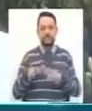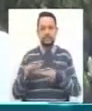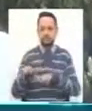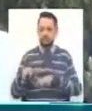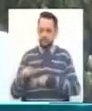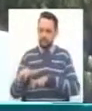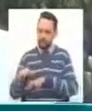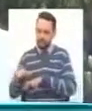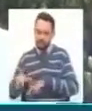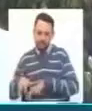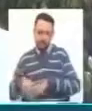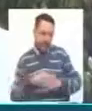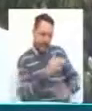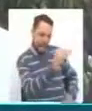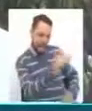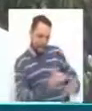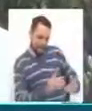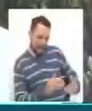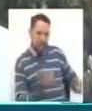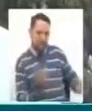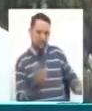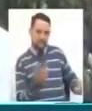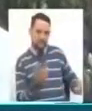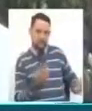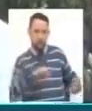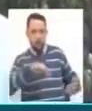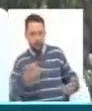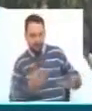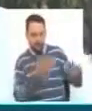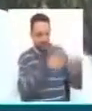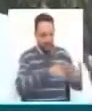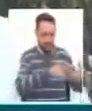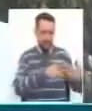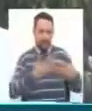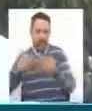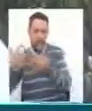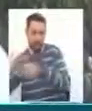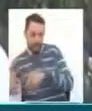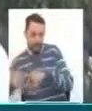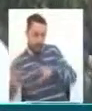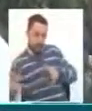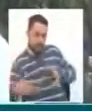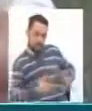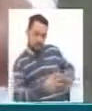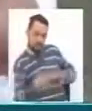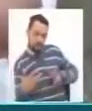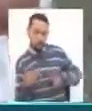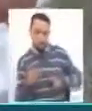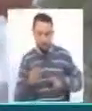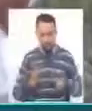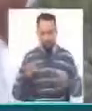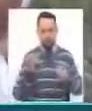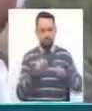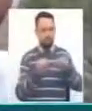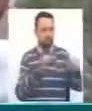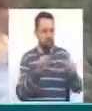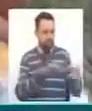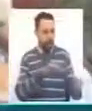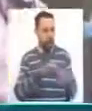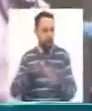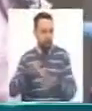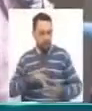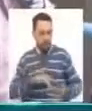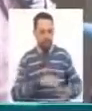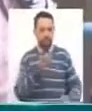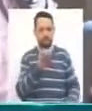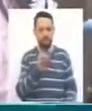para ayudar a disminuir un poco la cadena de intermediación. Es una vitrina permanente de los productos del departamento. Definitivamente,